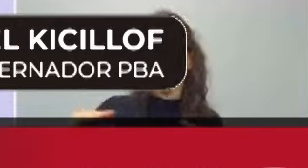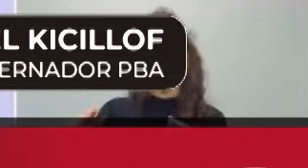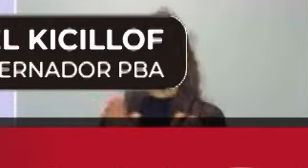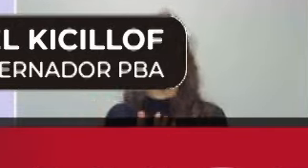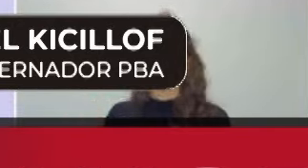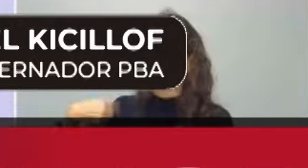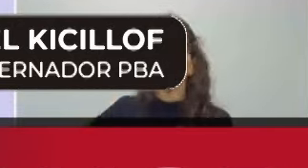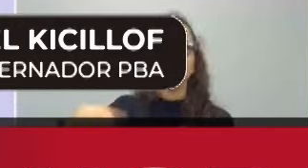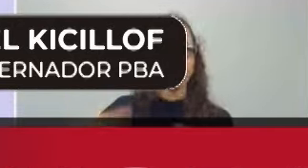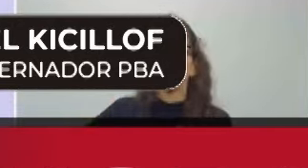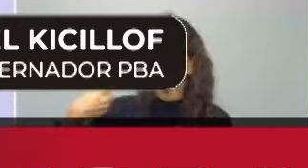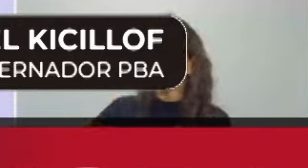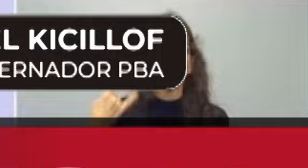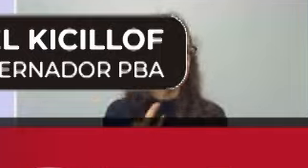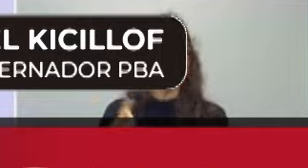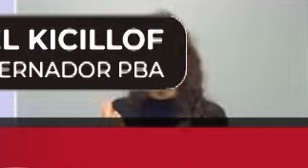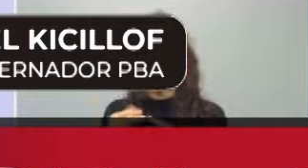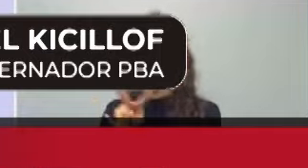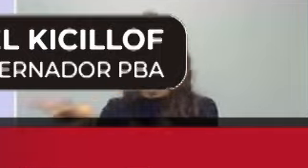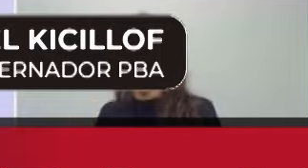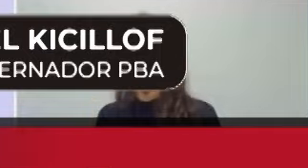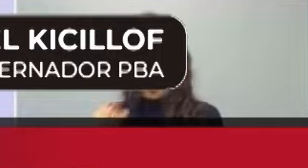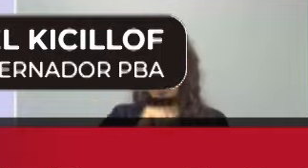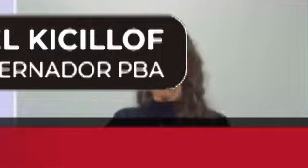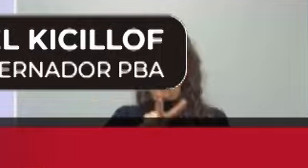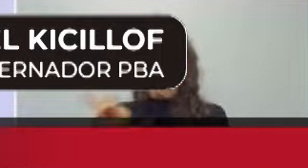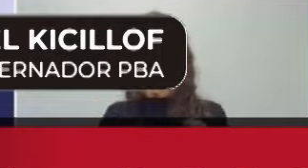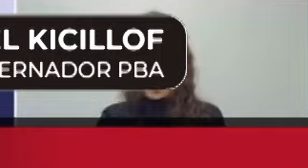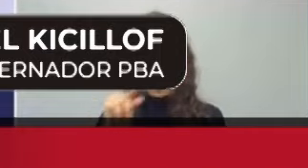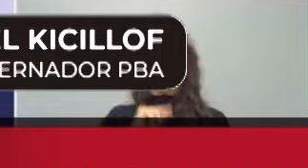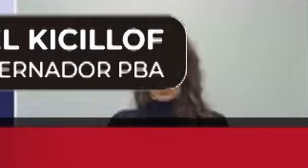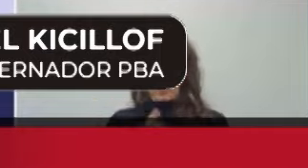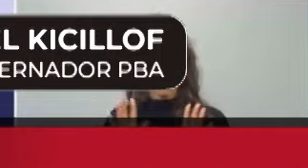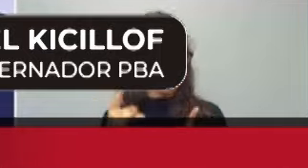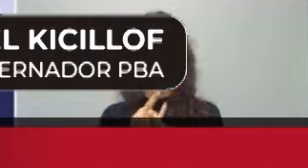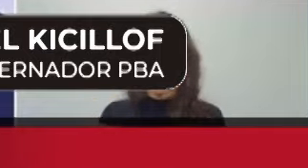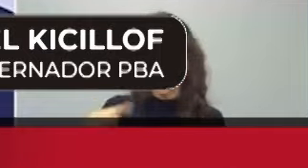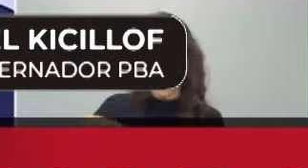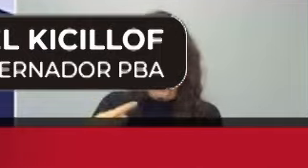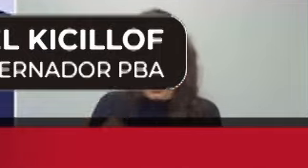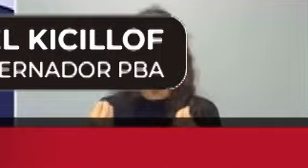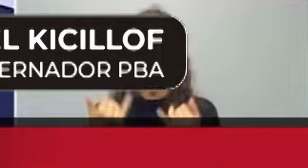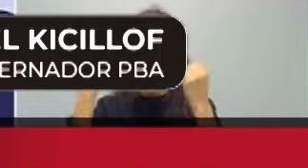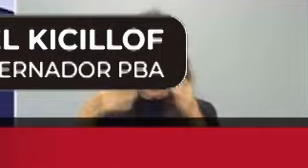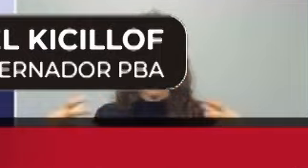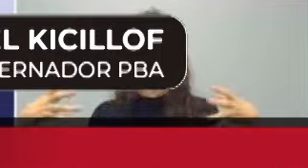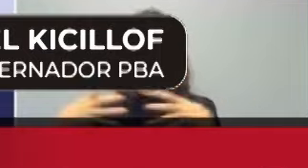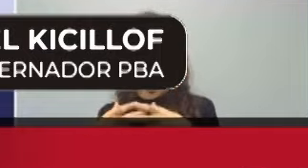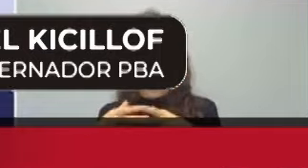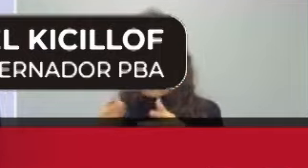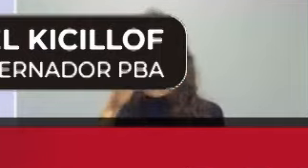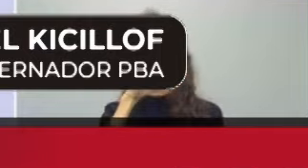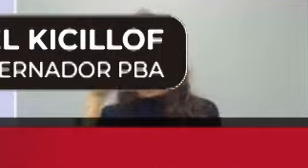permanente a medida que se lleva adelante la recaudación y se distribuye a través de la cuenta recaudadora del Banco Nación a las cuentas